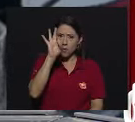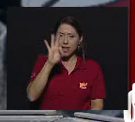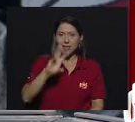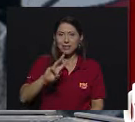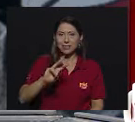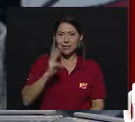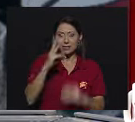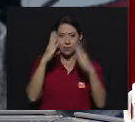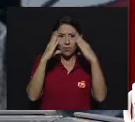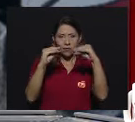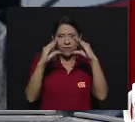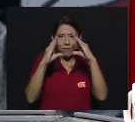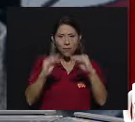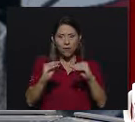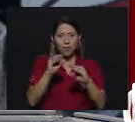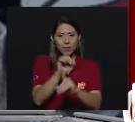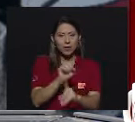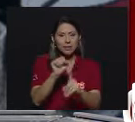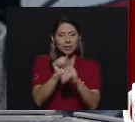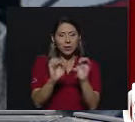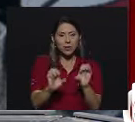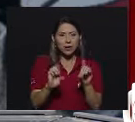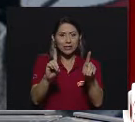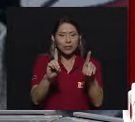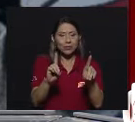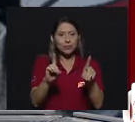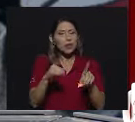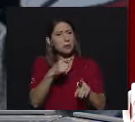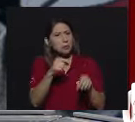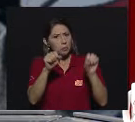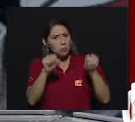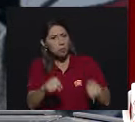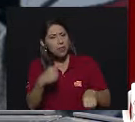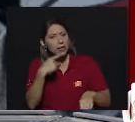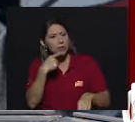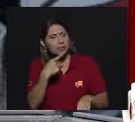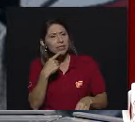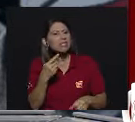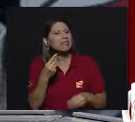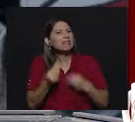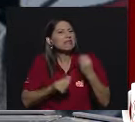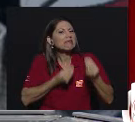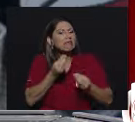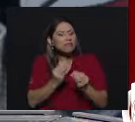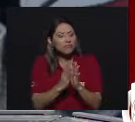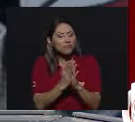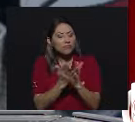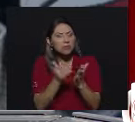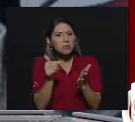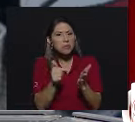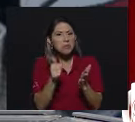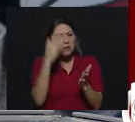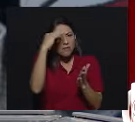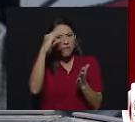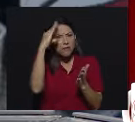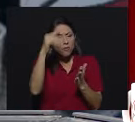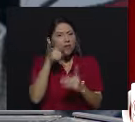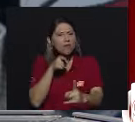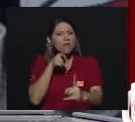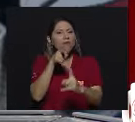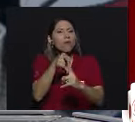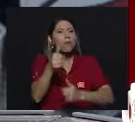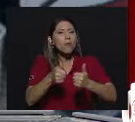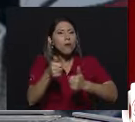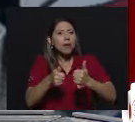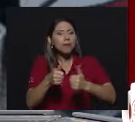sexto informe del Estado de la Educación, tal vez, Isabel, usted nos puede comentar en qué consiste este informe y cuál es el objetivo